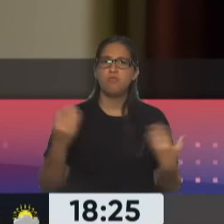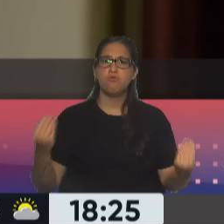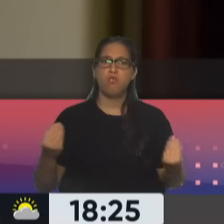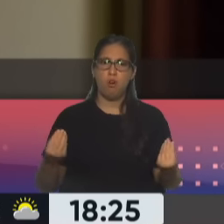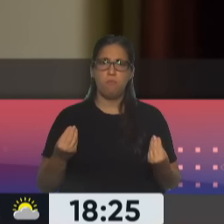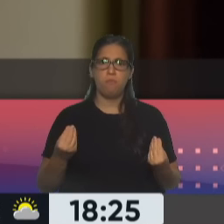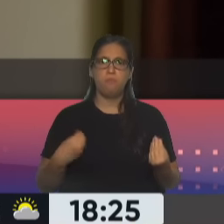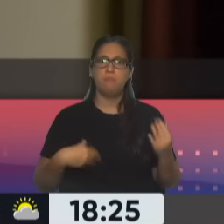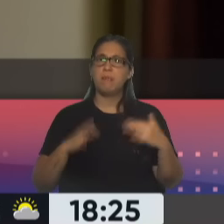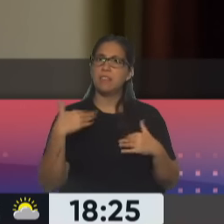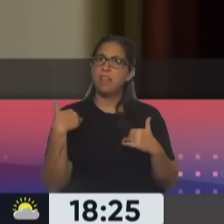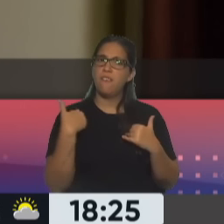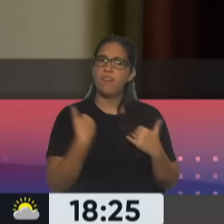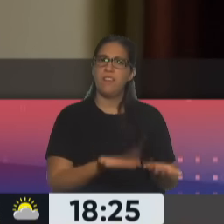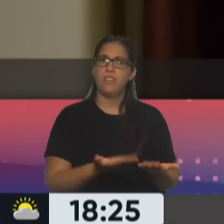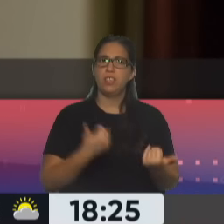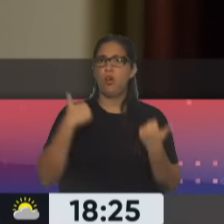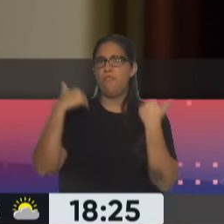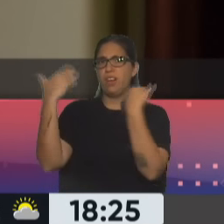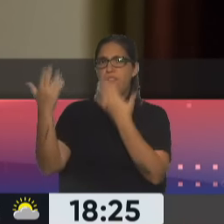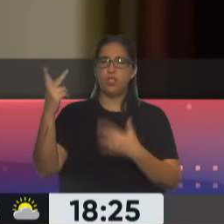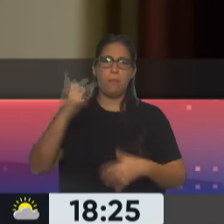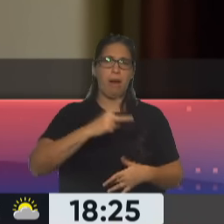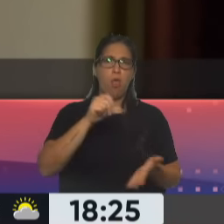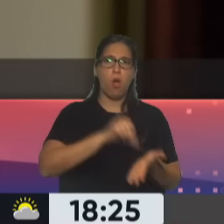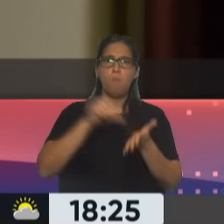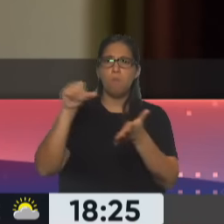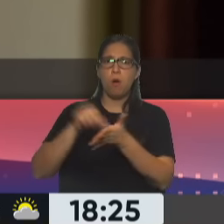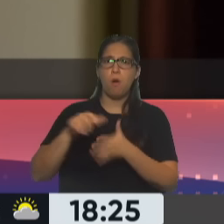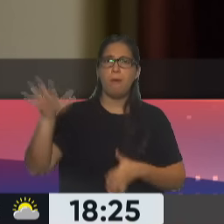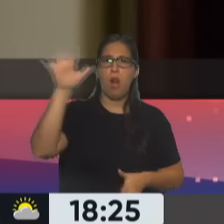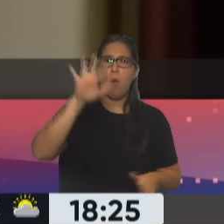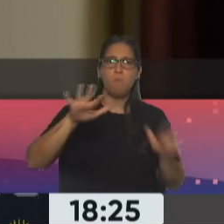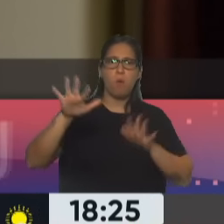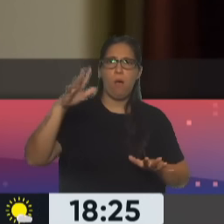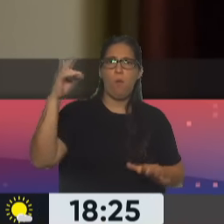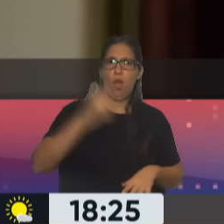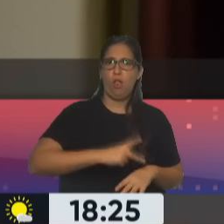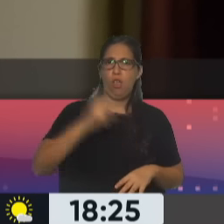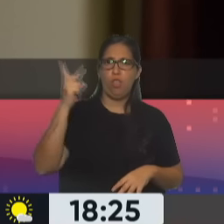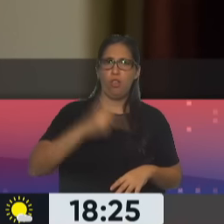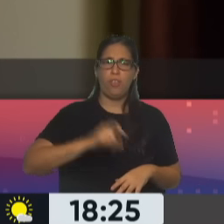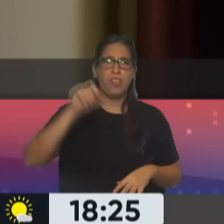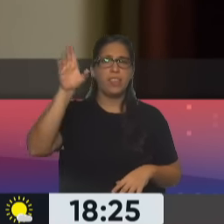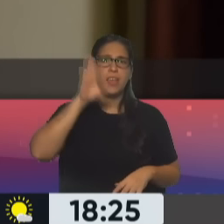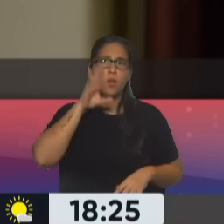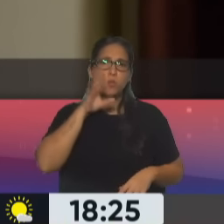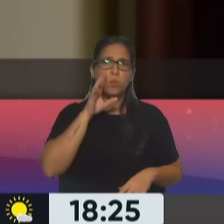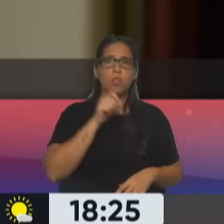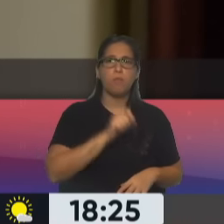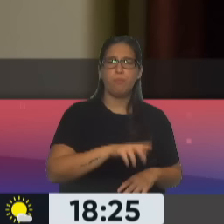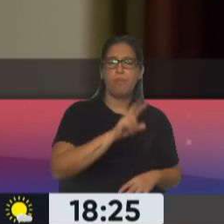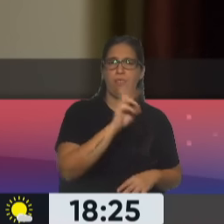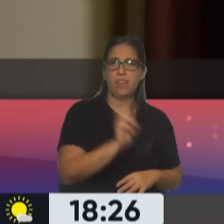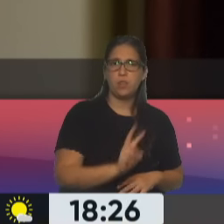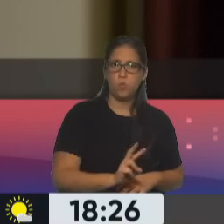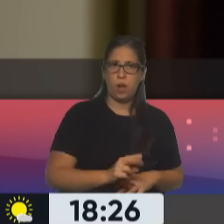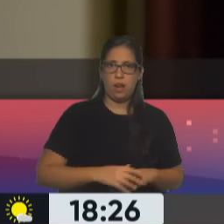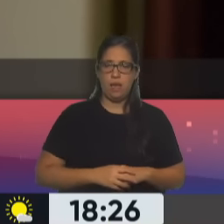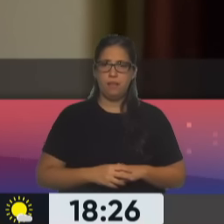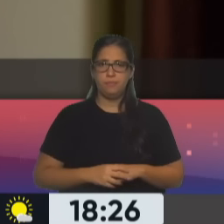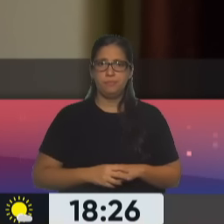todo beneficioso para ambos países, para ambos pueblos, para el pueblo de los Estados Unidos, para el pueblo de Venezuela,